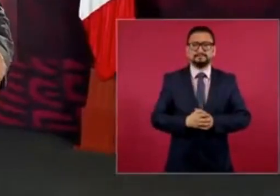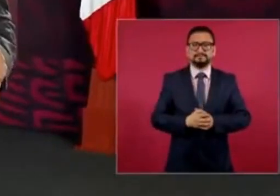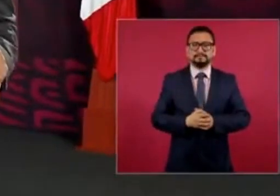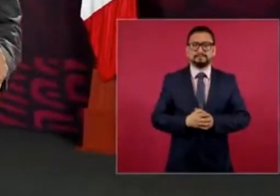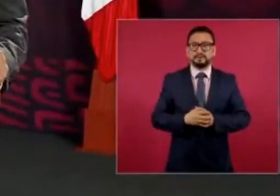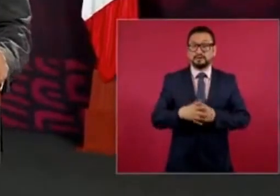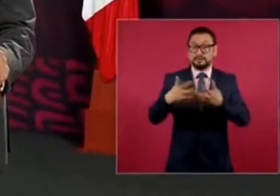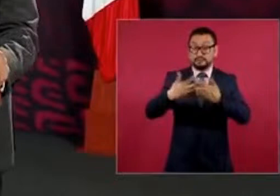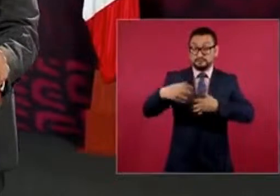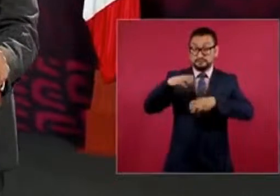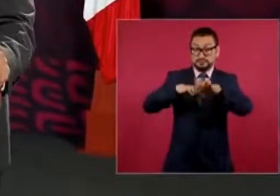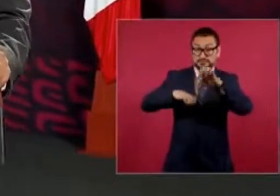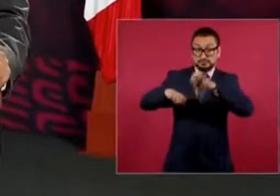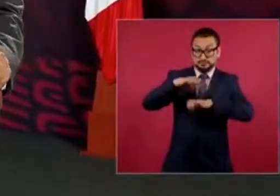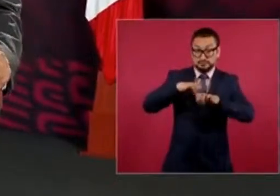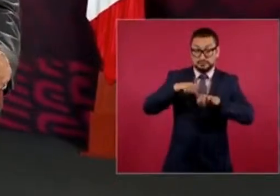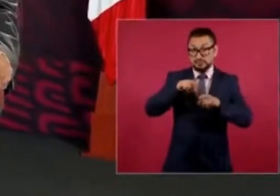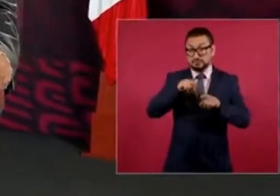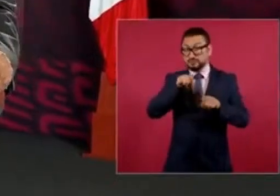empresas